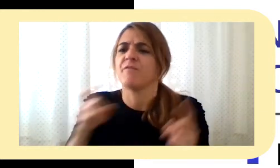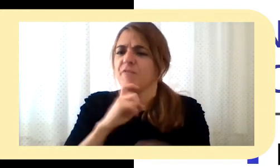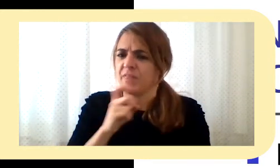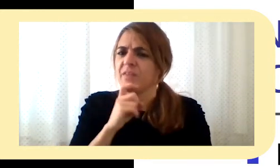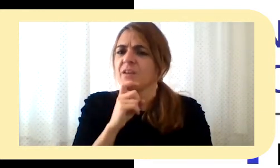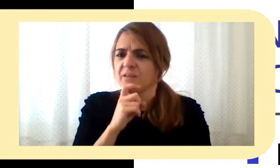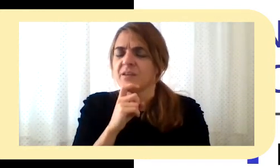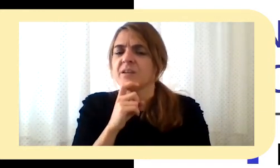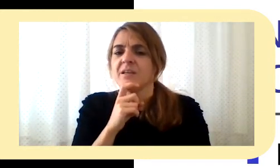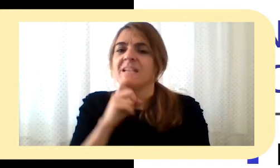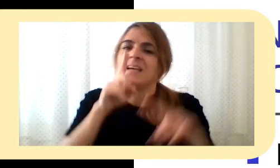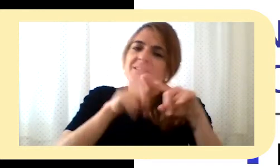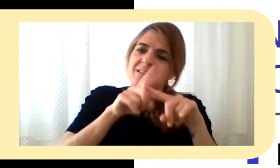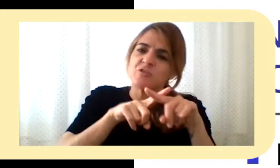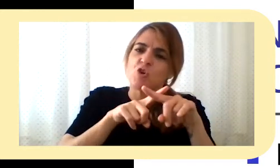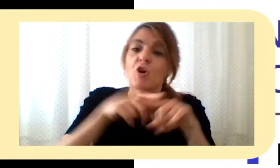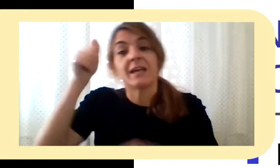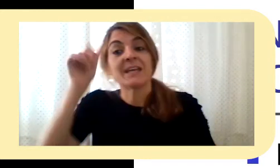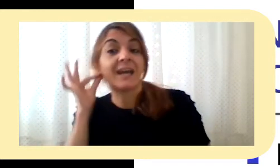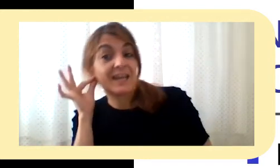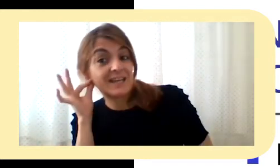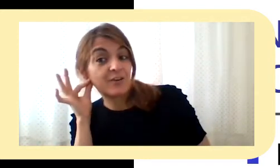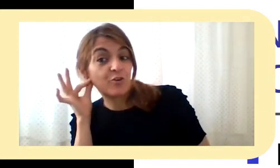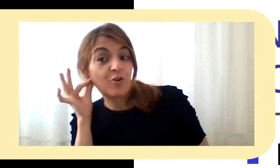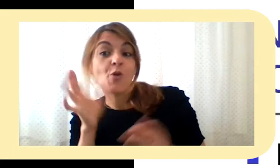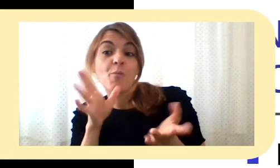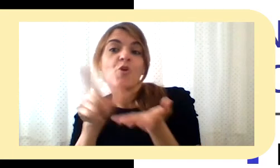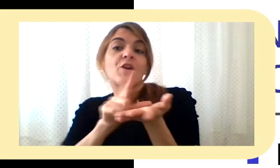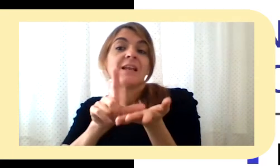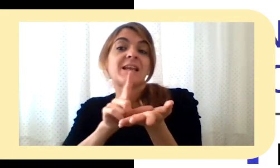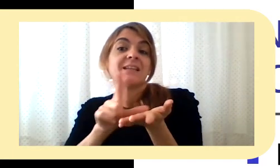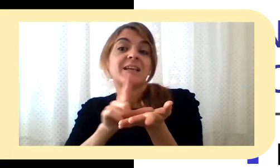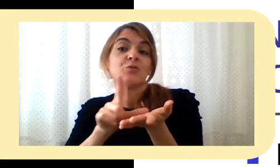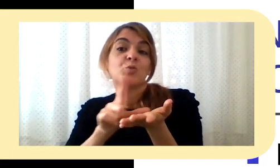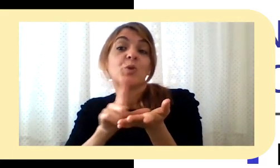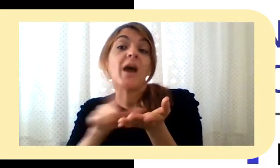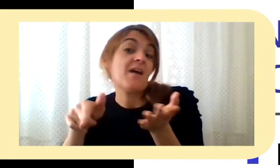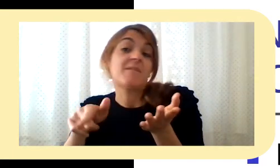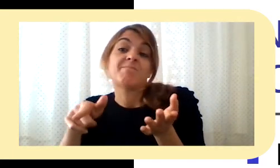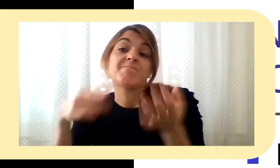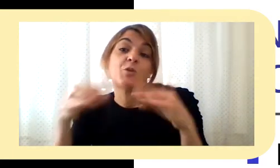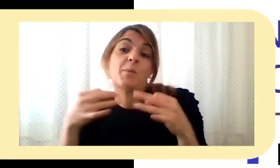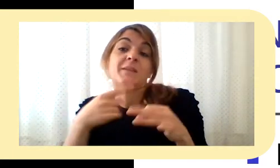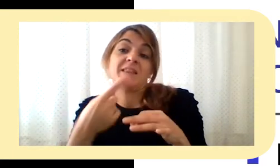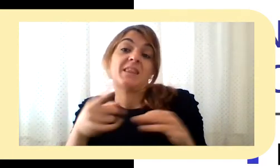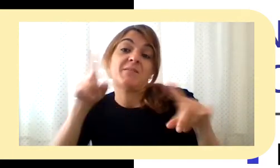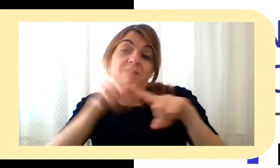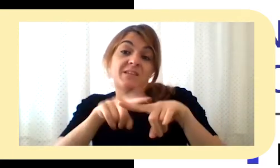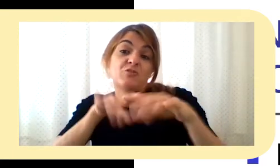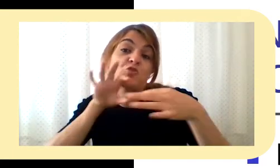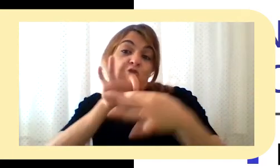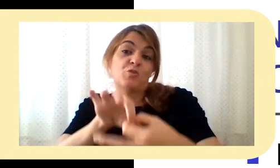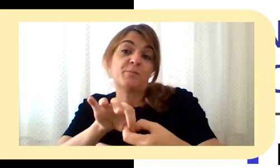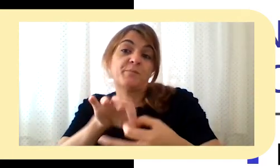sexo-género, porque en la literatura anglosajona la palabra gender quiere decir sexo, porque los anglosajones